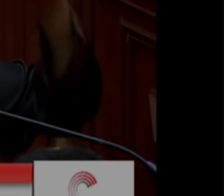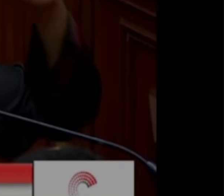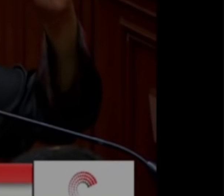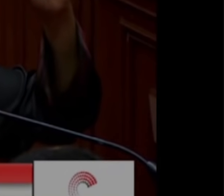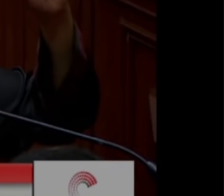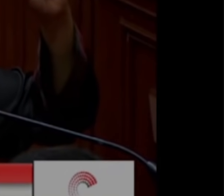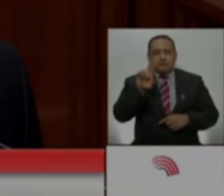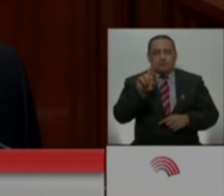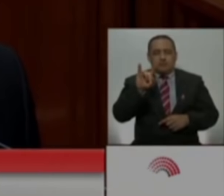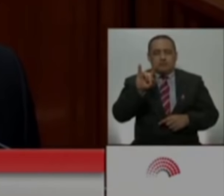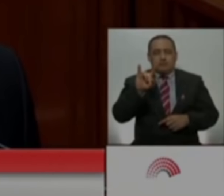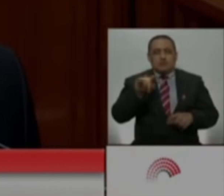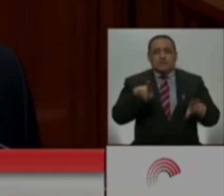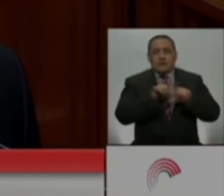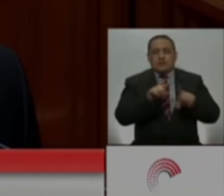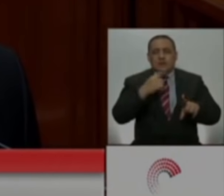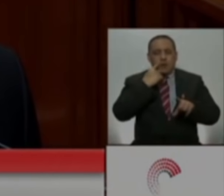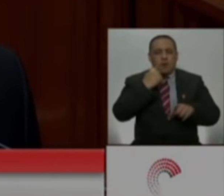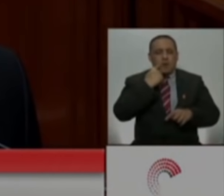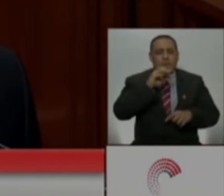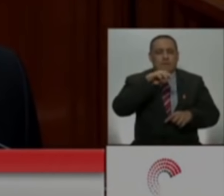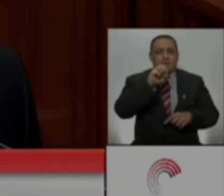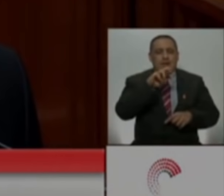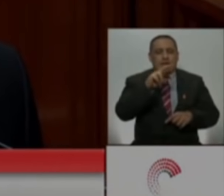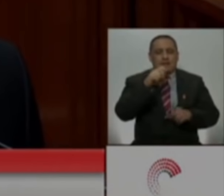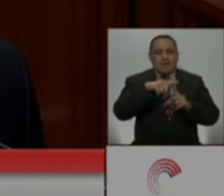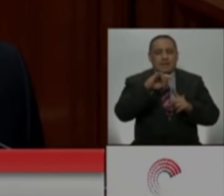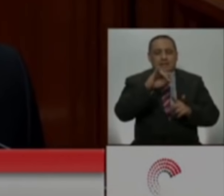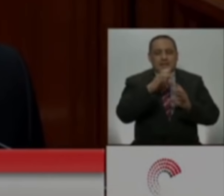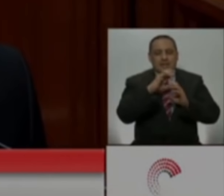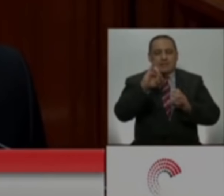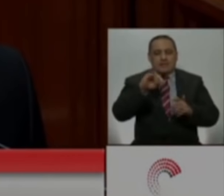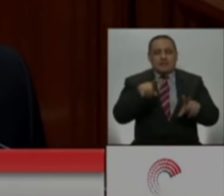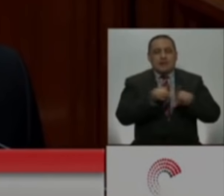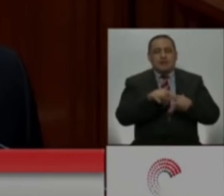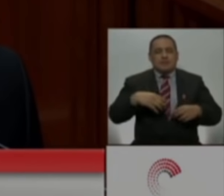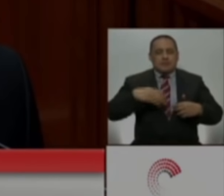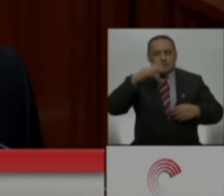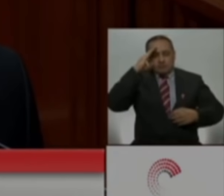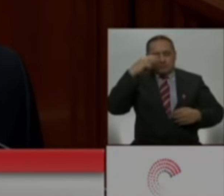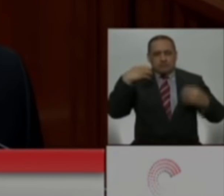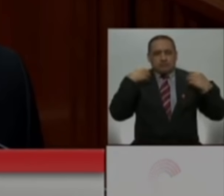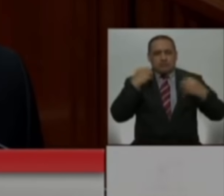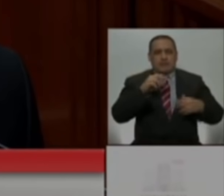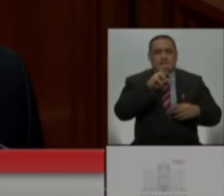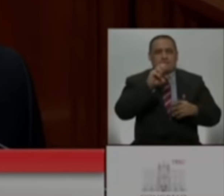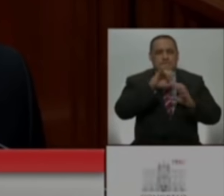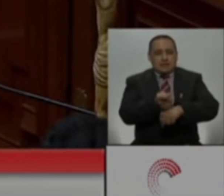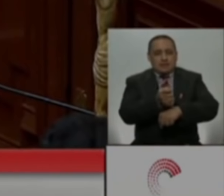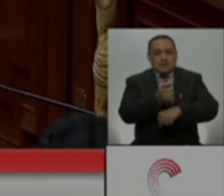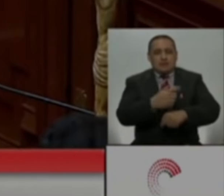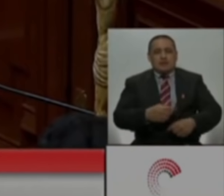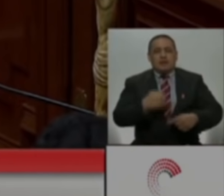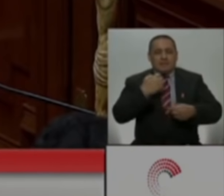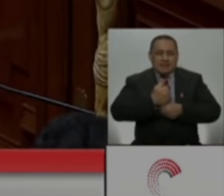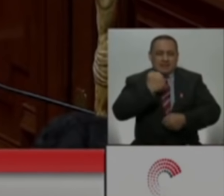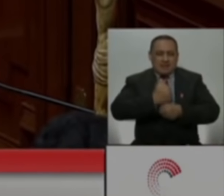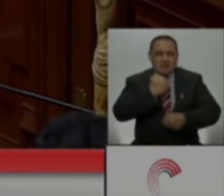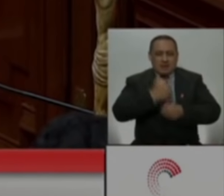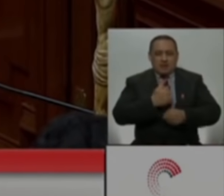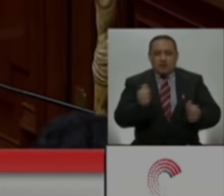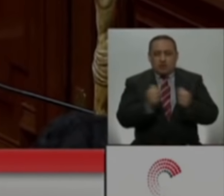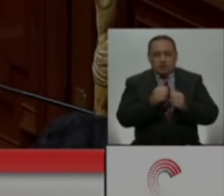bastidas del amauta josé carlos mariátegui del general del pueblo juan velasco alvarado para trabajar